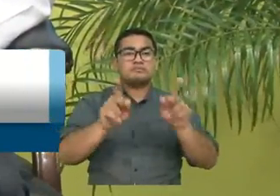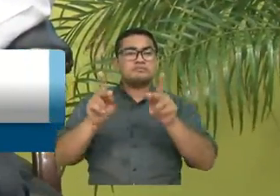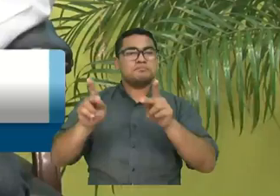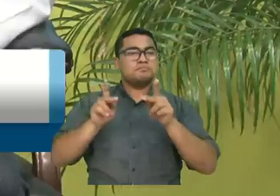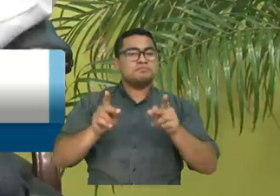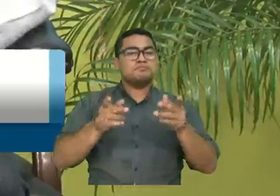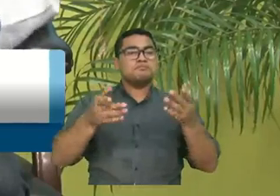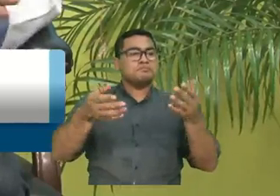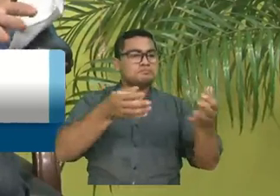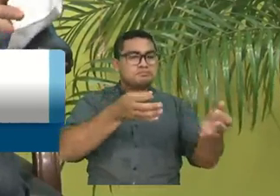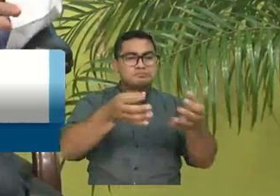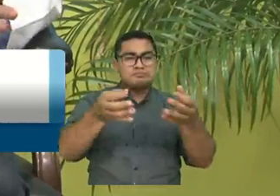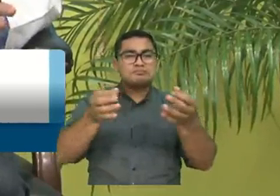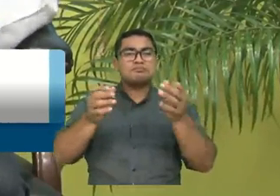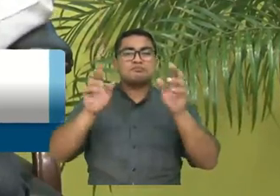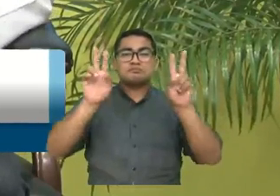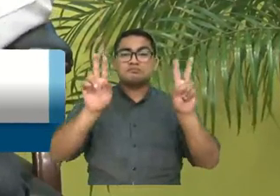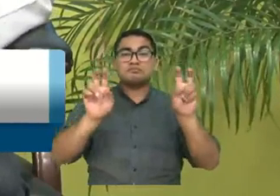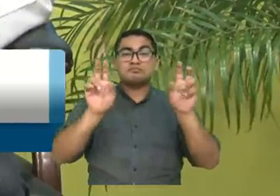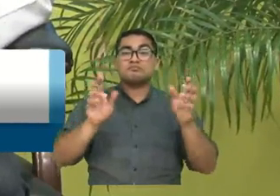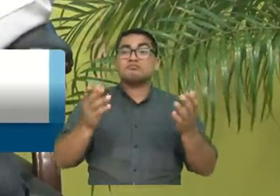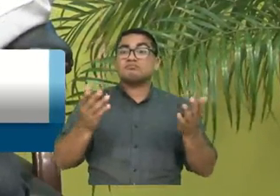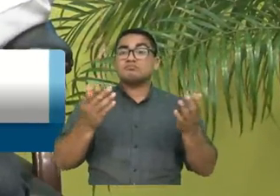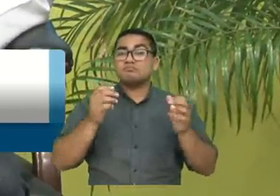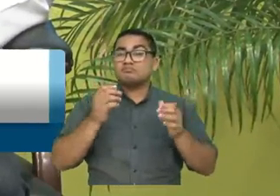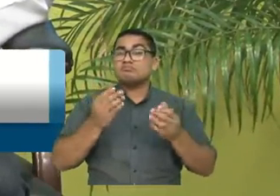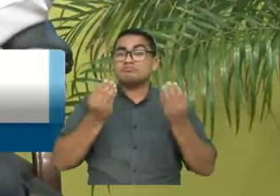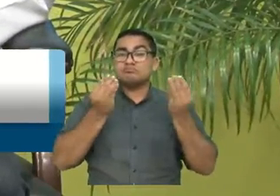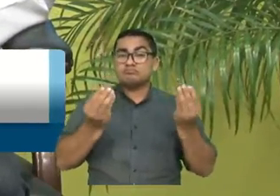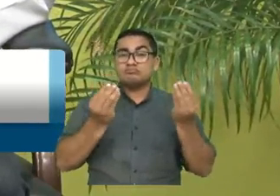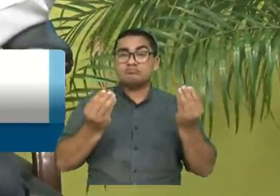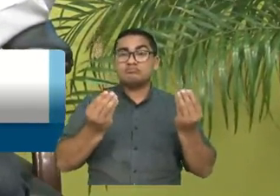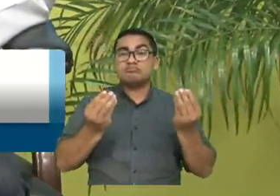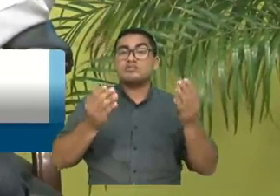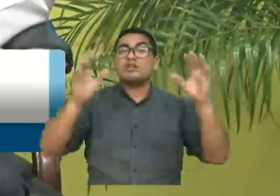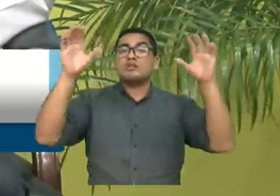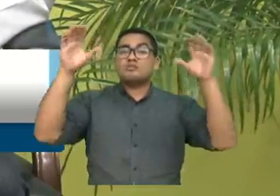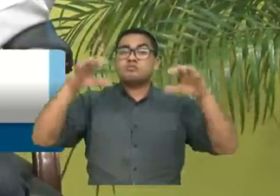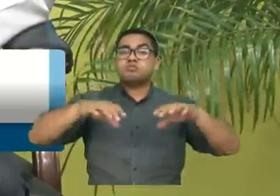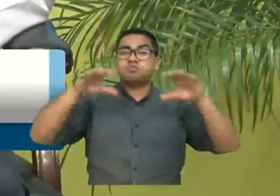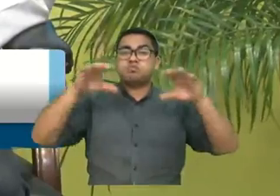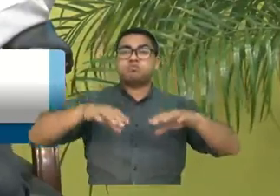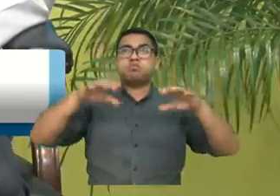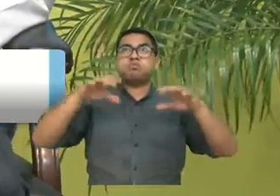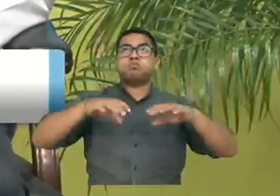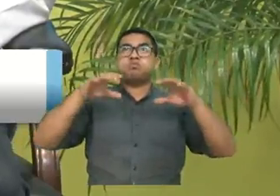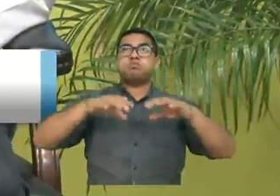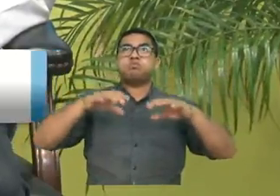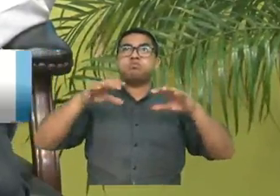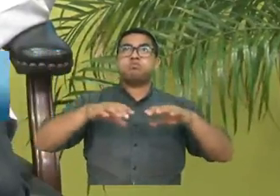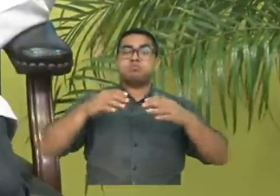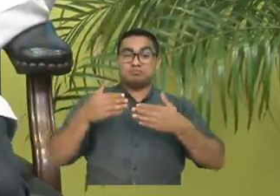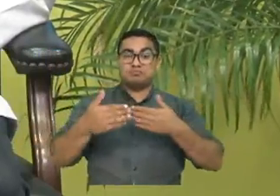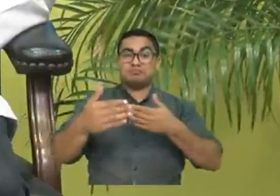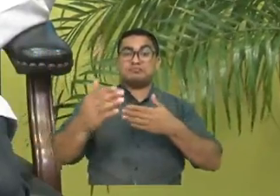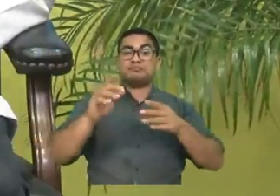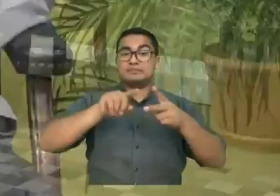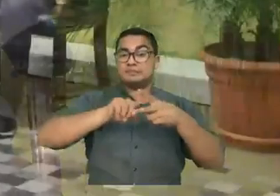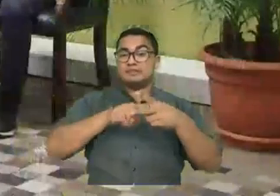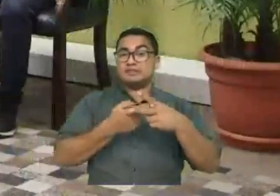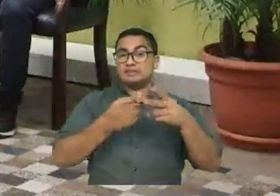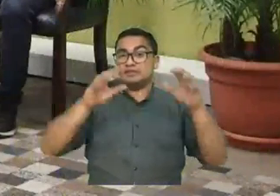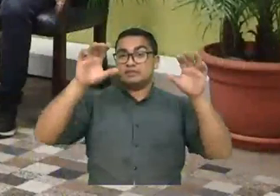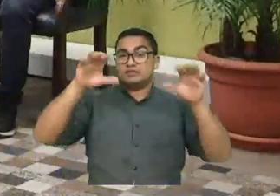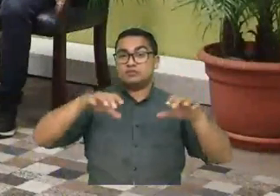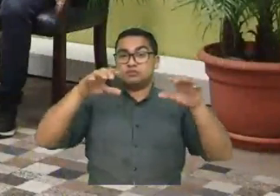porque es bastante frecuente, sobre todo en la estación lluviosa. En la estación lluviosa que pronto ya vamos a iniciar. Ya